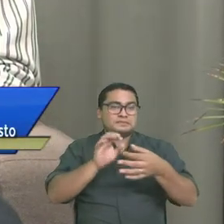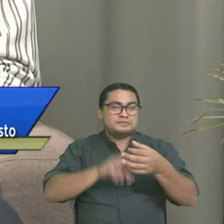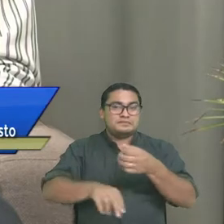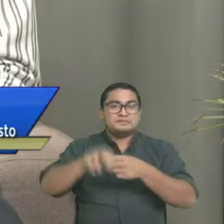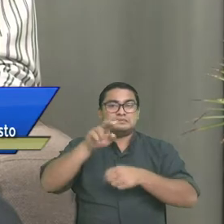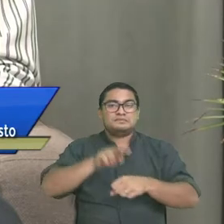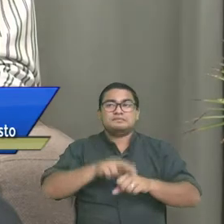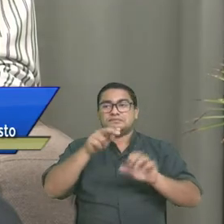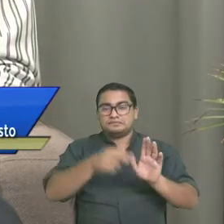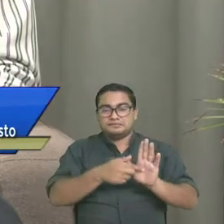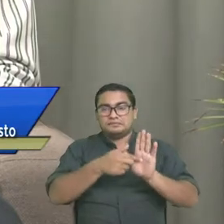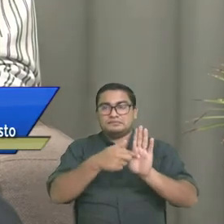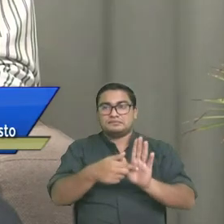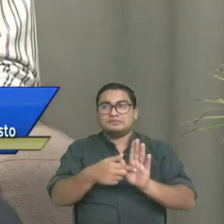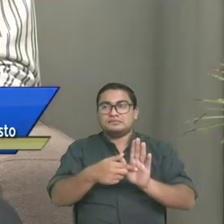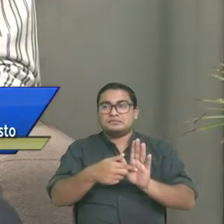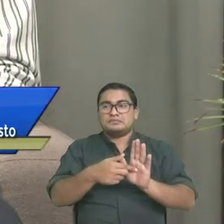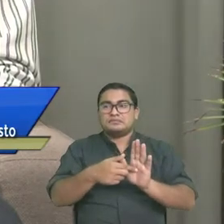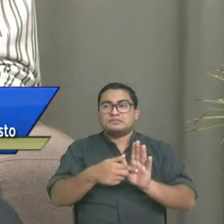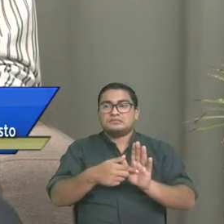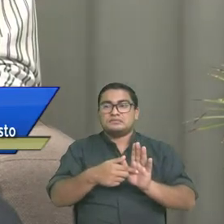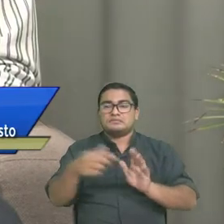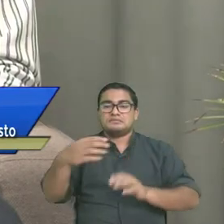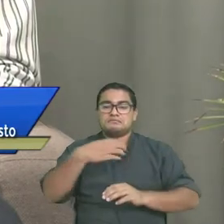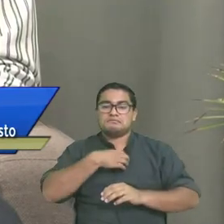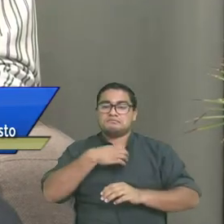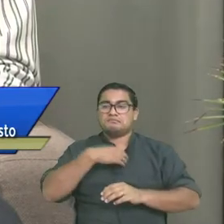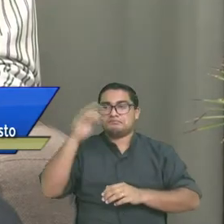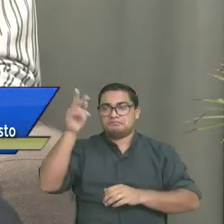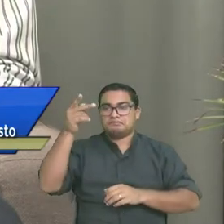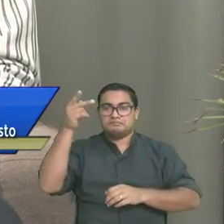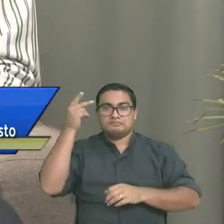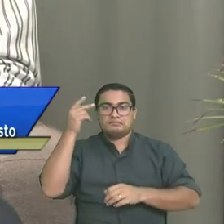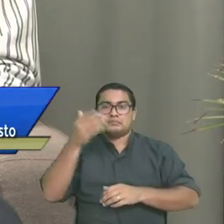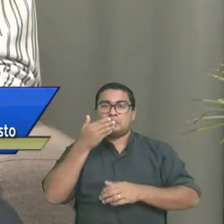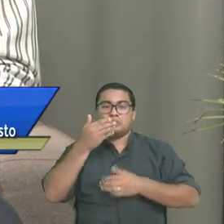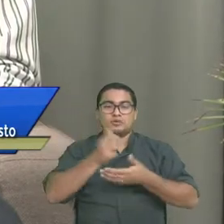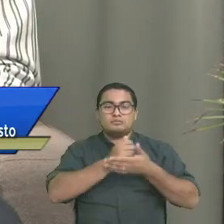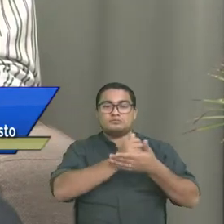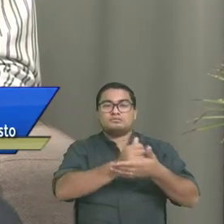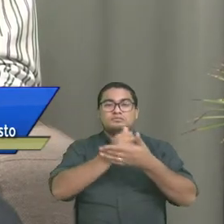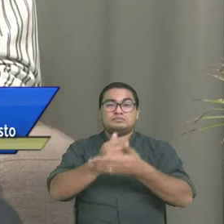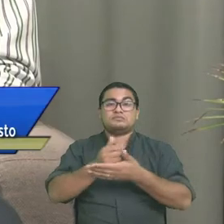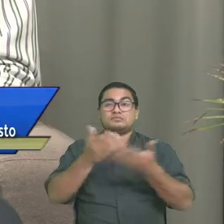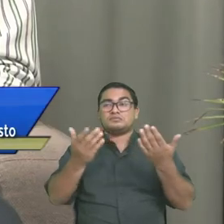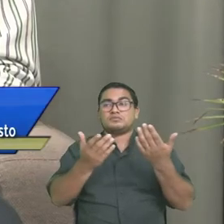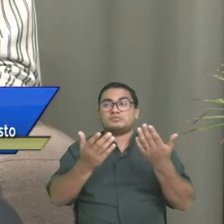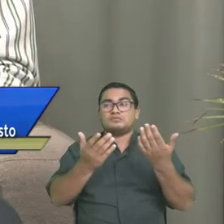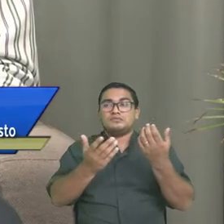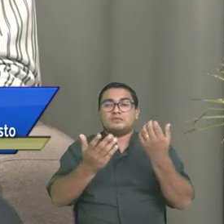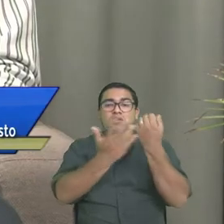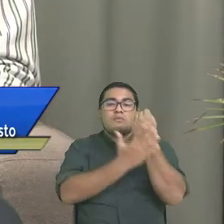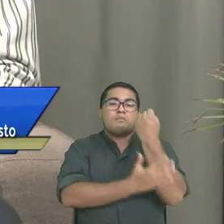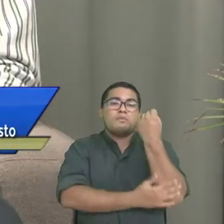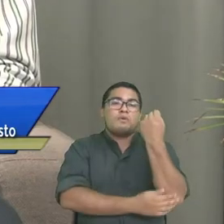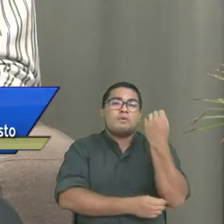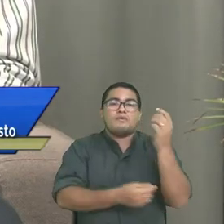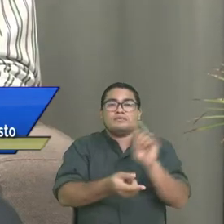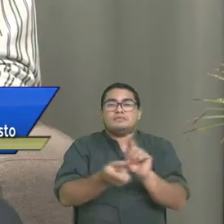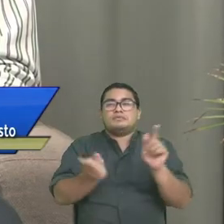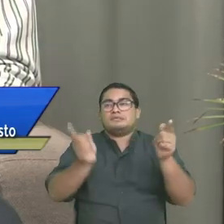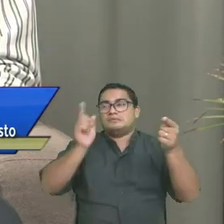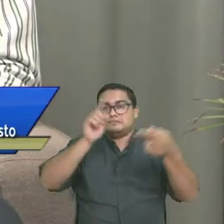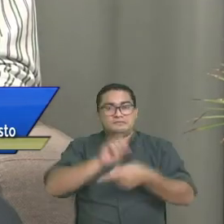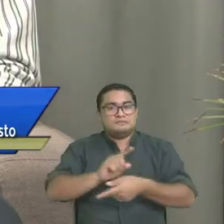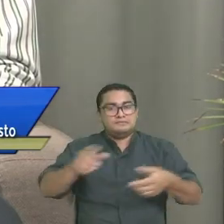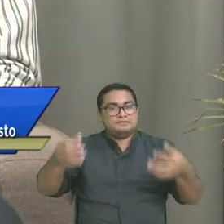ha demostrado tener voluntad política para reducir, para combatir la pobreza